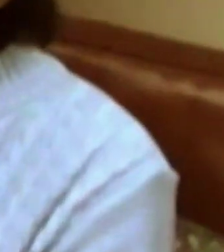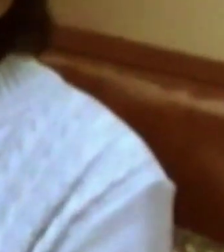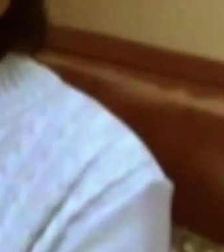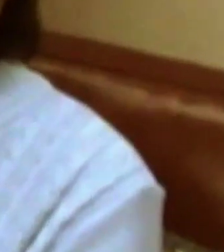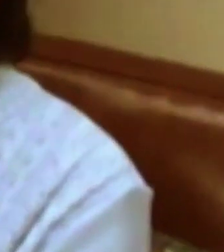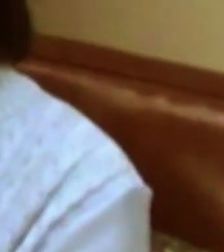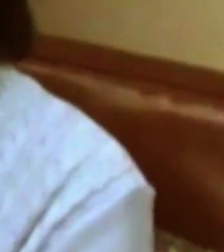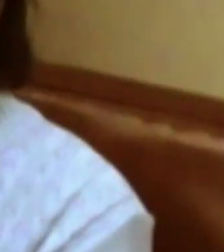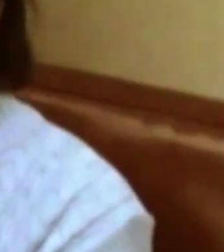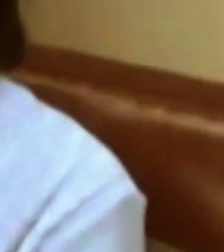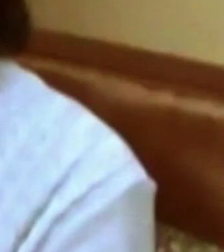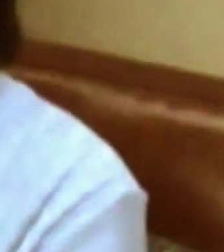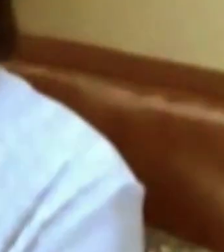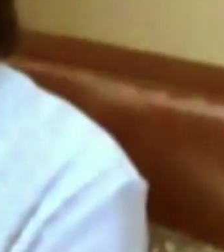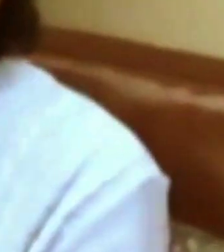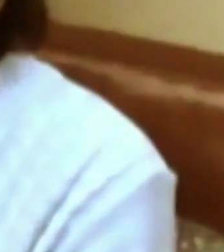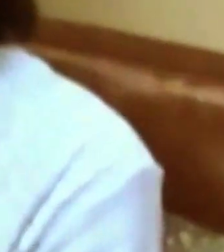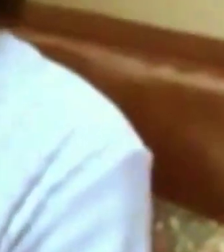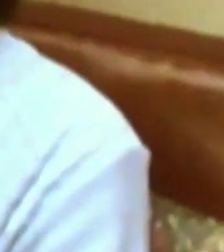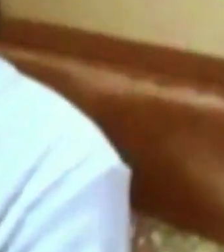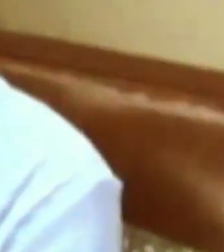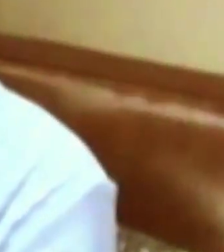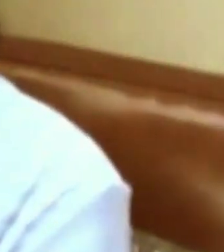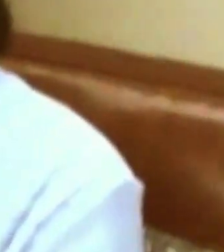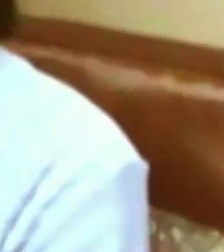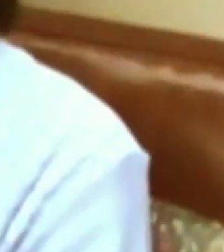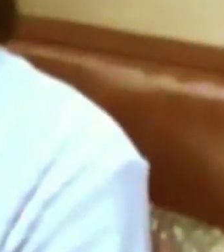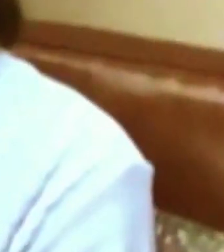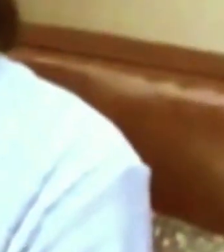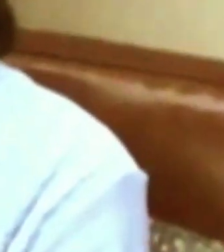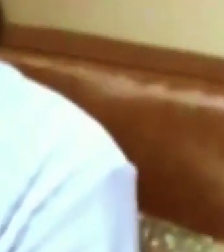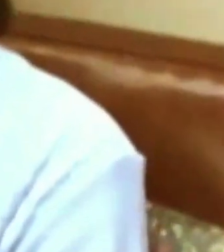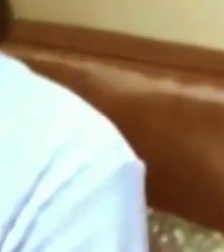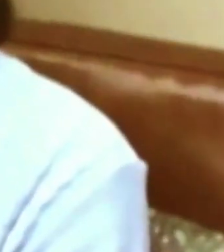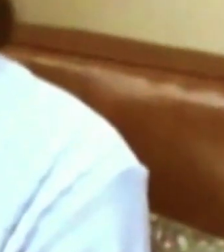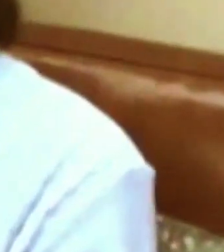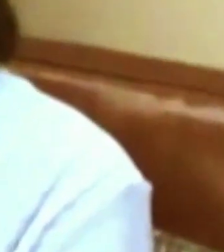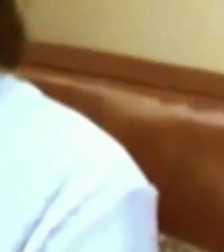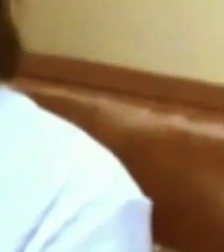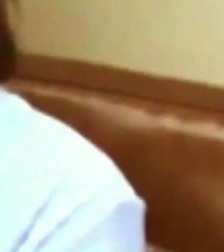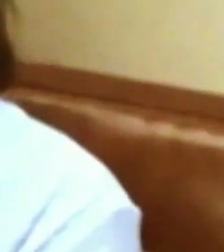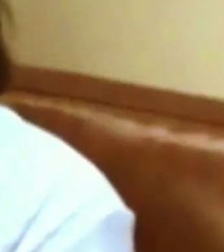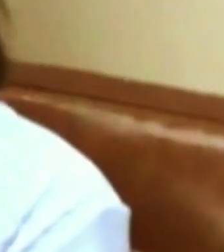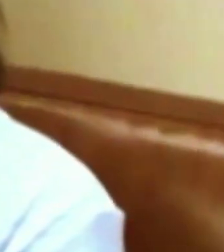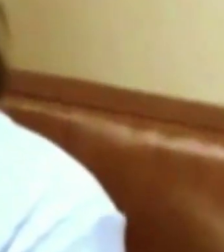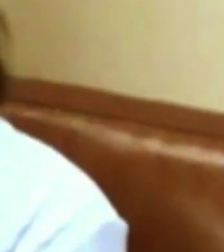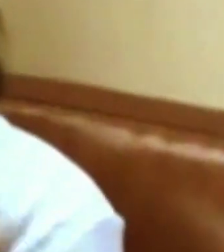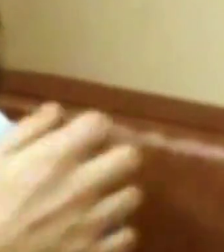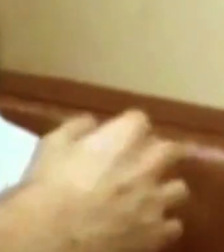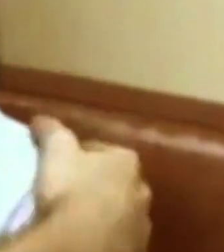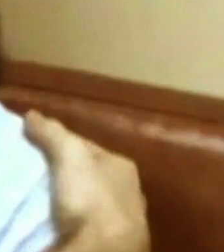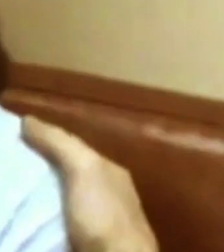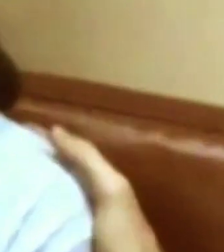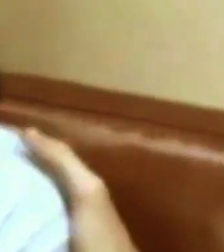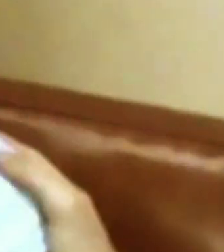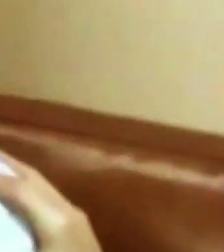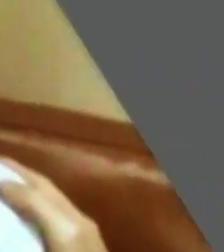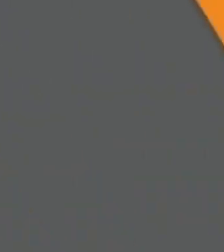insulto. Bueno. ¿Entendiste mal? Se va la cuca. Se va la cuca. Se va la cuca. Se